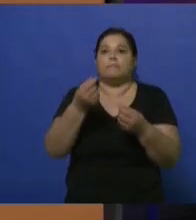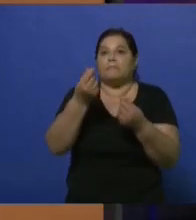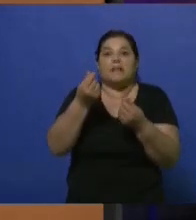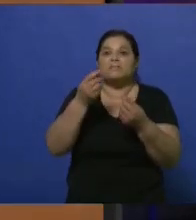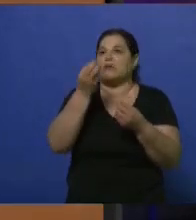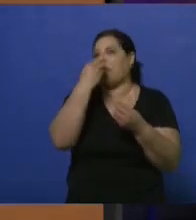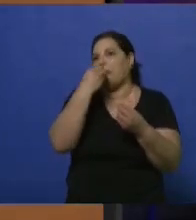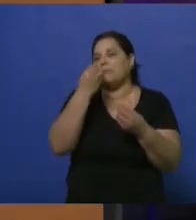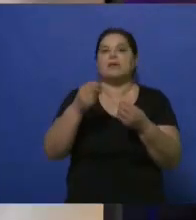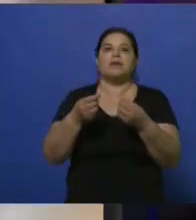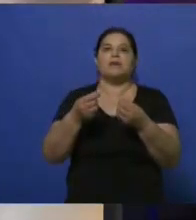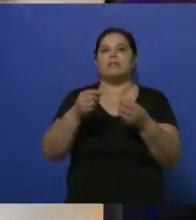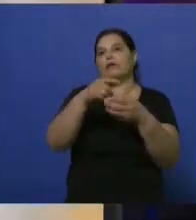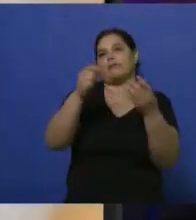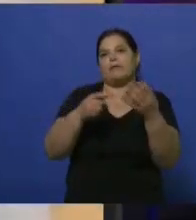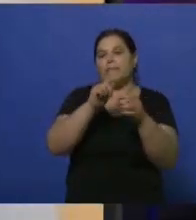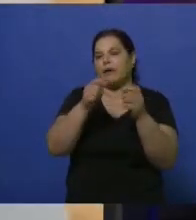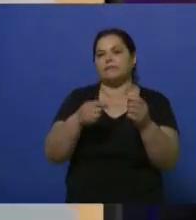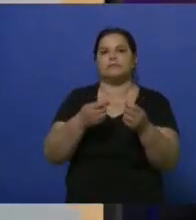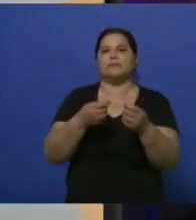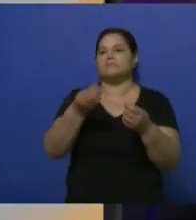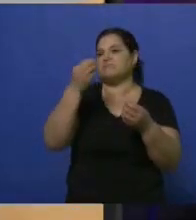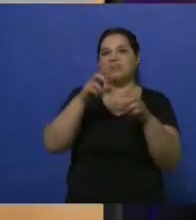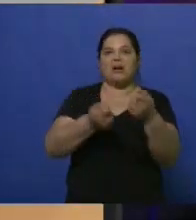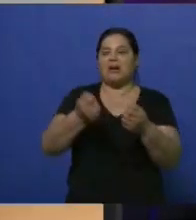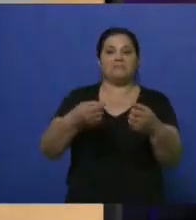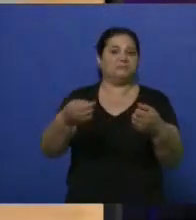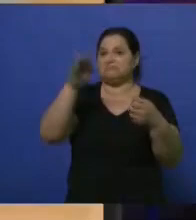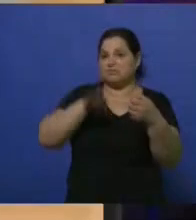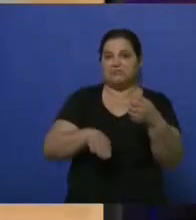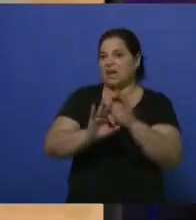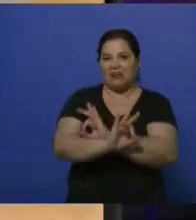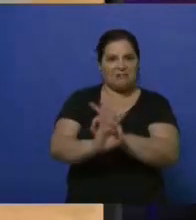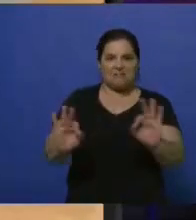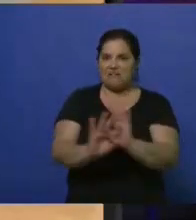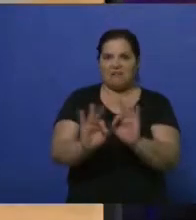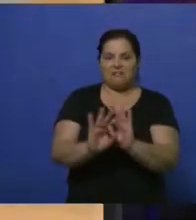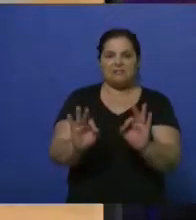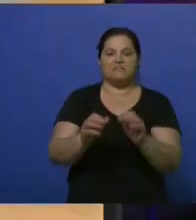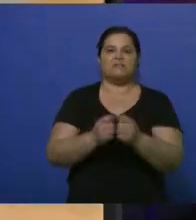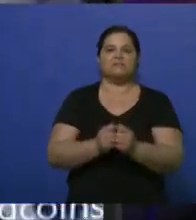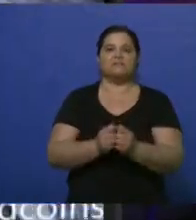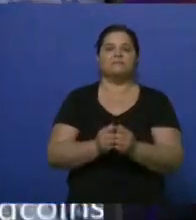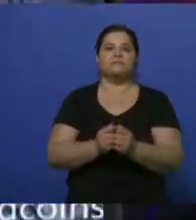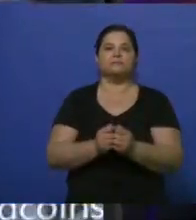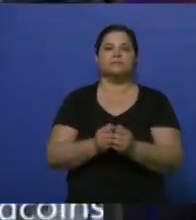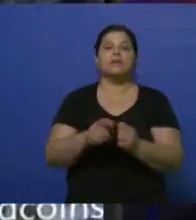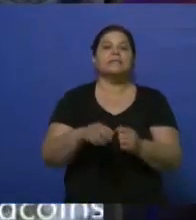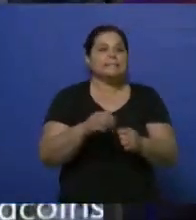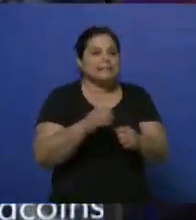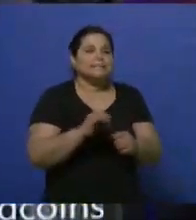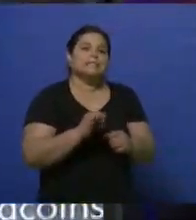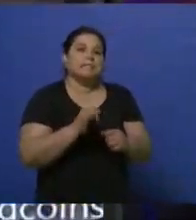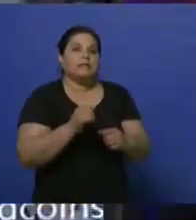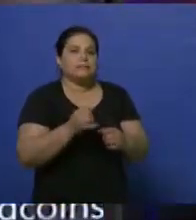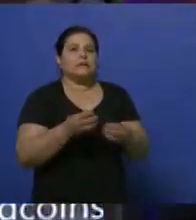los alimentos, no bajan los repuestos de los autos, no bajan los autos. Por supuesto que no. En realidad es un combo de factores los que juegan